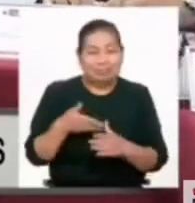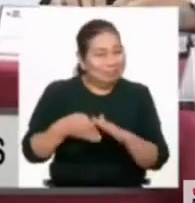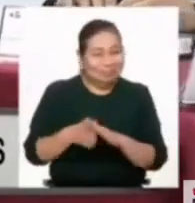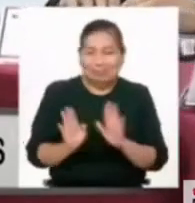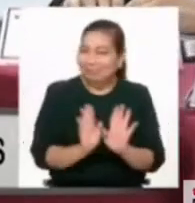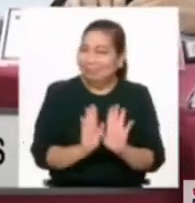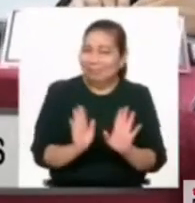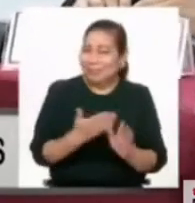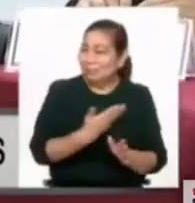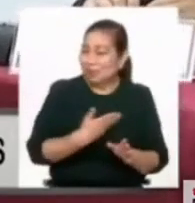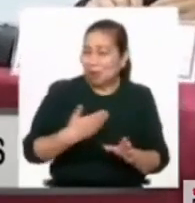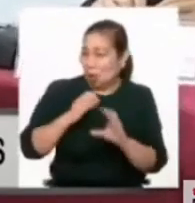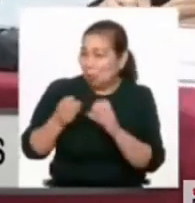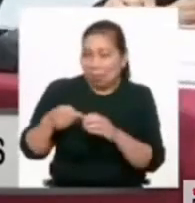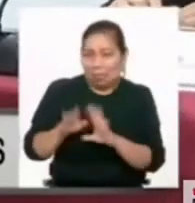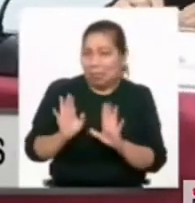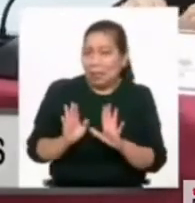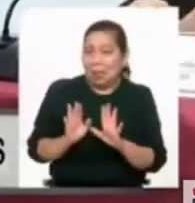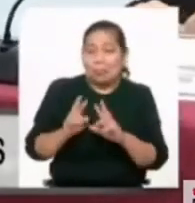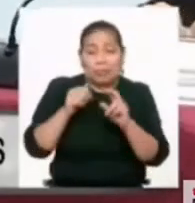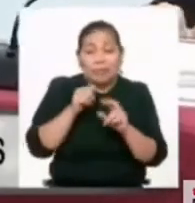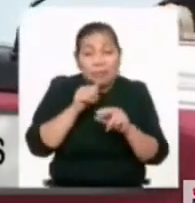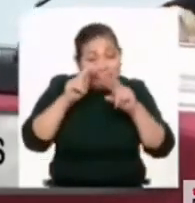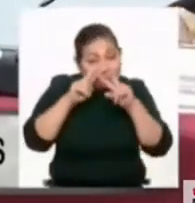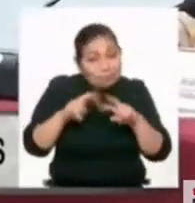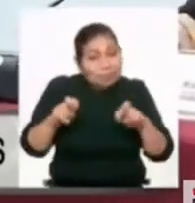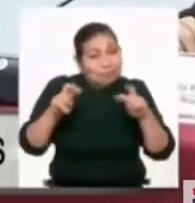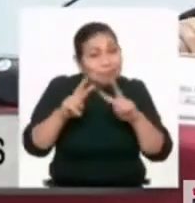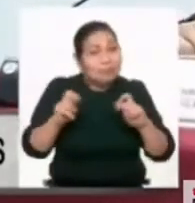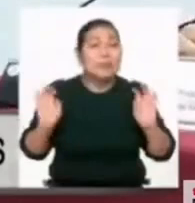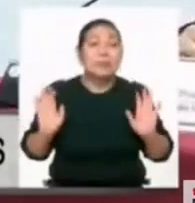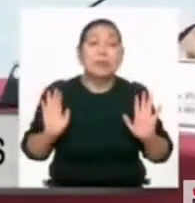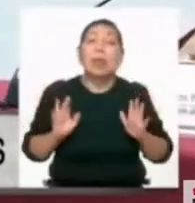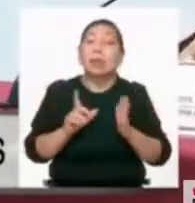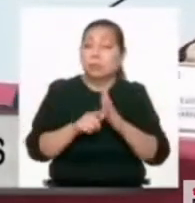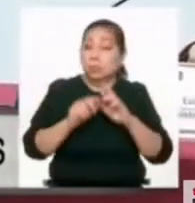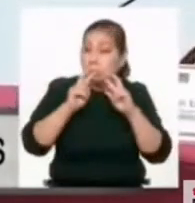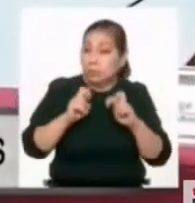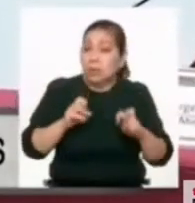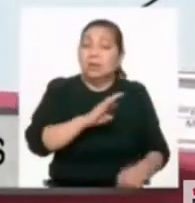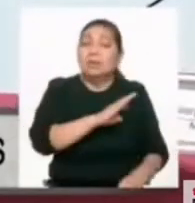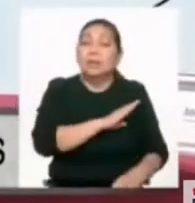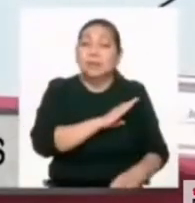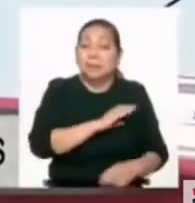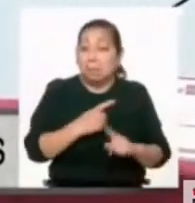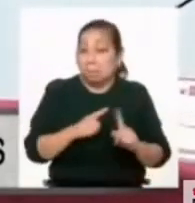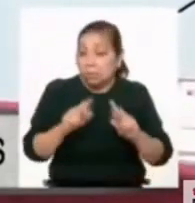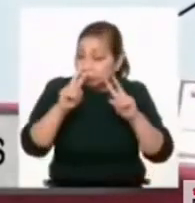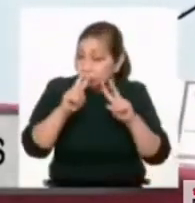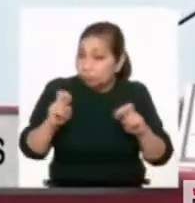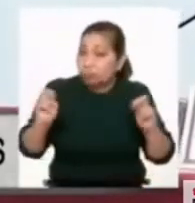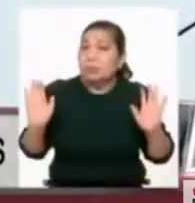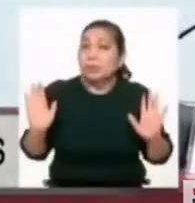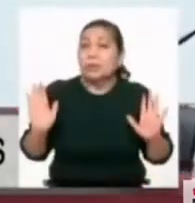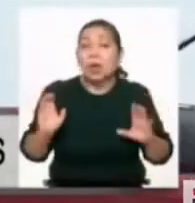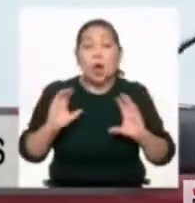parte en esa conversación, son materia de investigación. Esos hechos serán investigados en la Fiscalía, serán